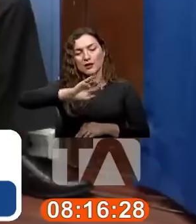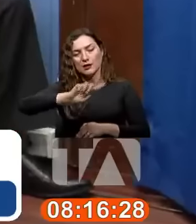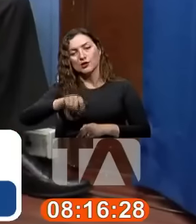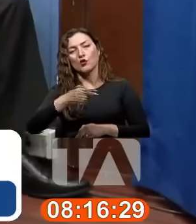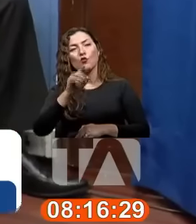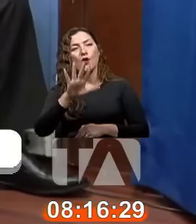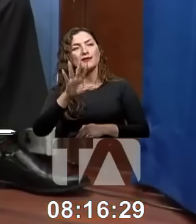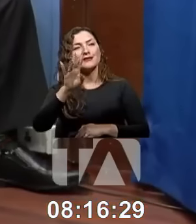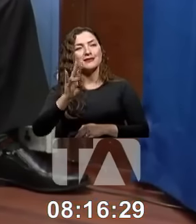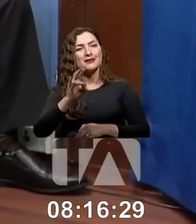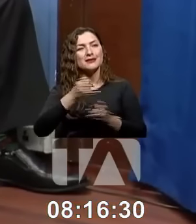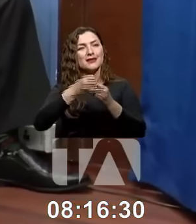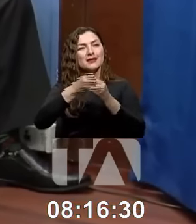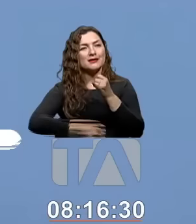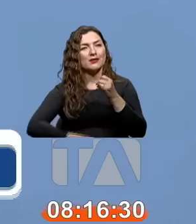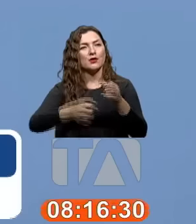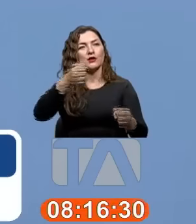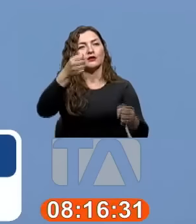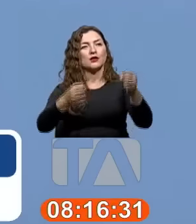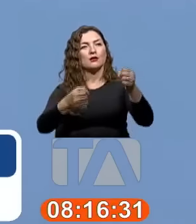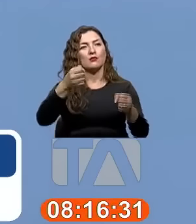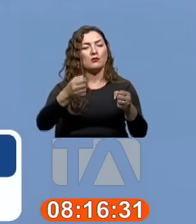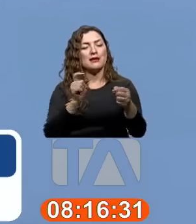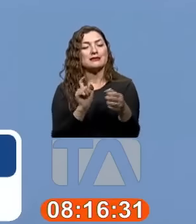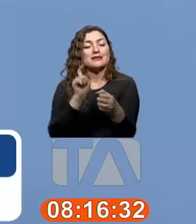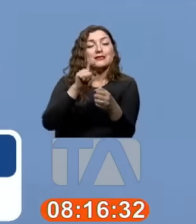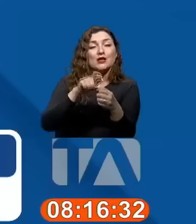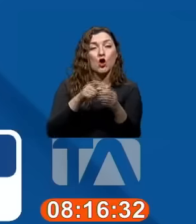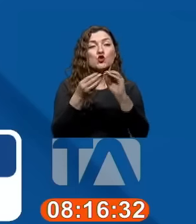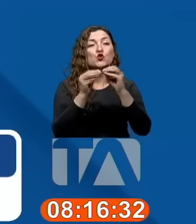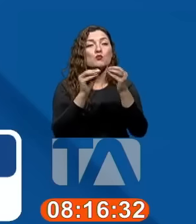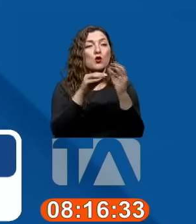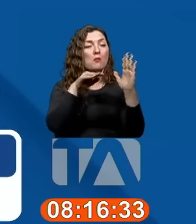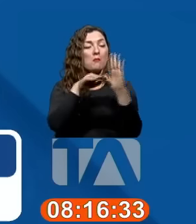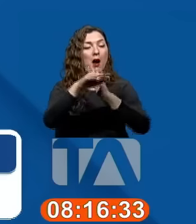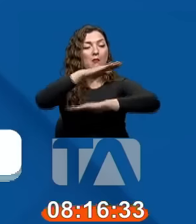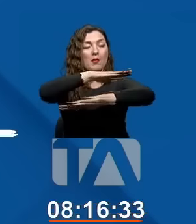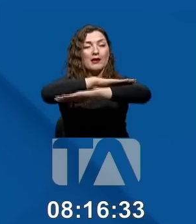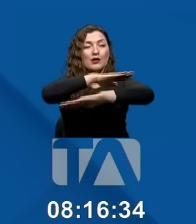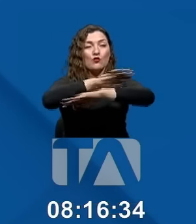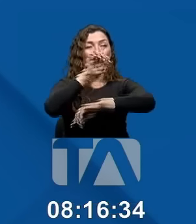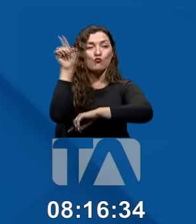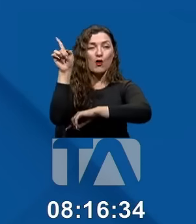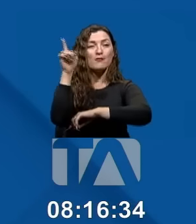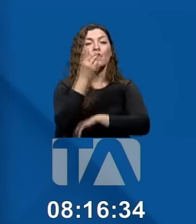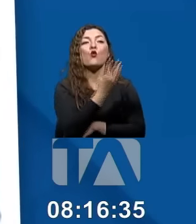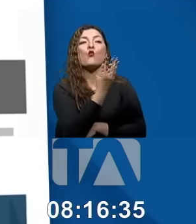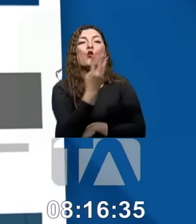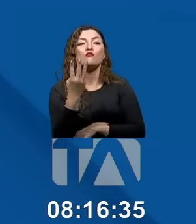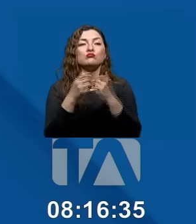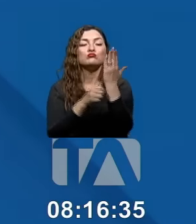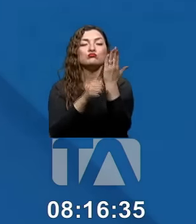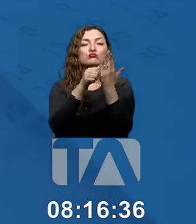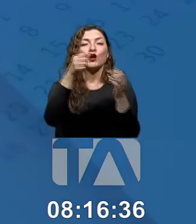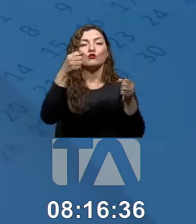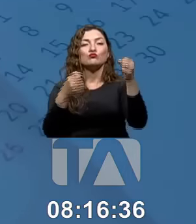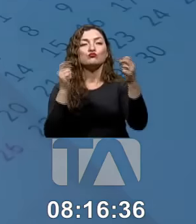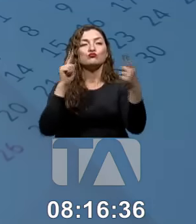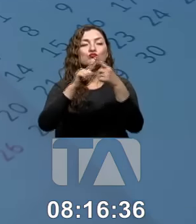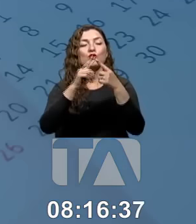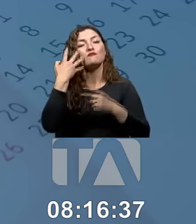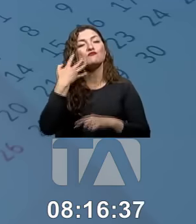$40.57. Para acceder a ella, los transportistas deberán registrar su número de cuenta en la plataforma habilitada en la página web del Ministerio de Transporte hasta